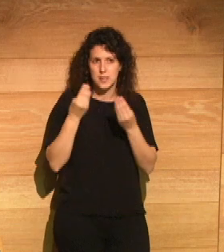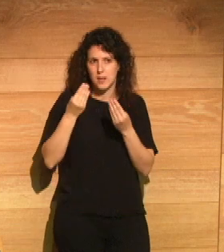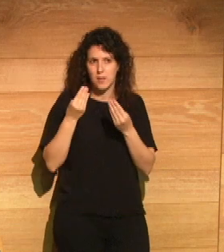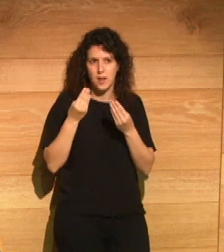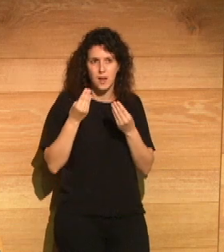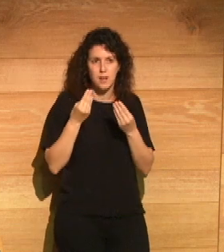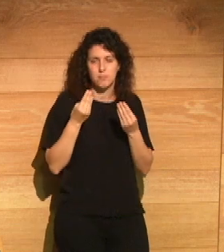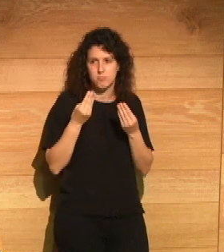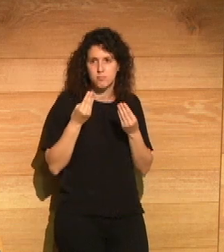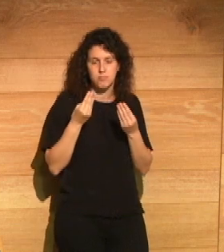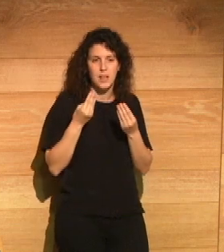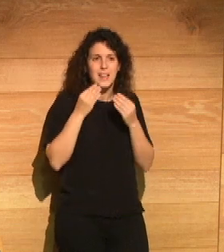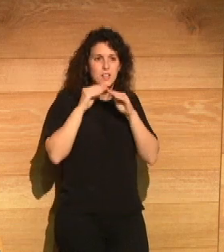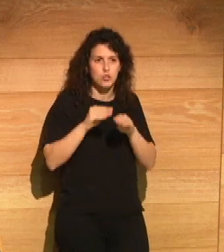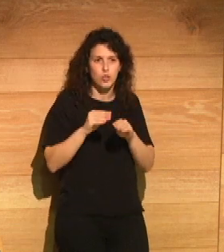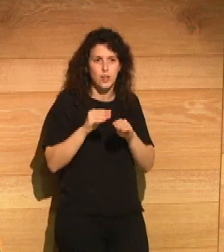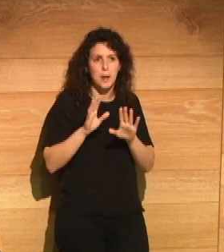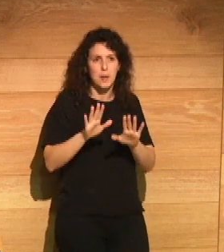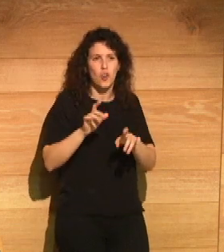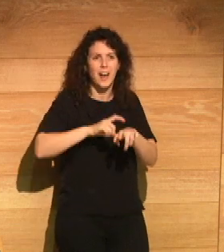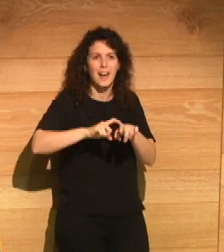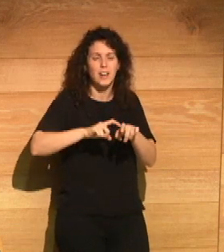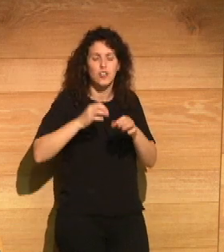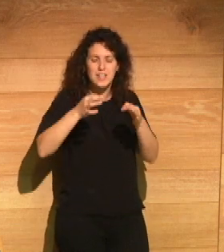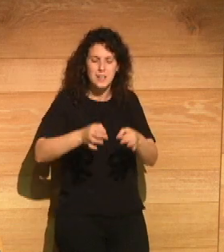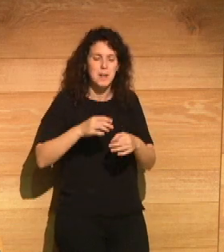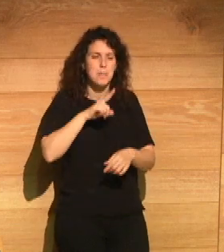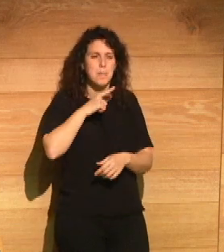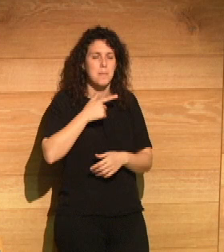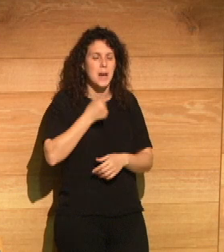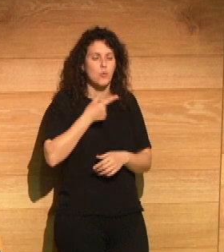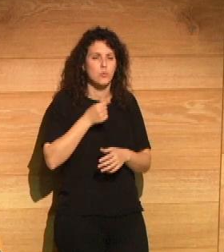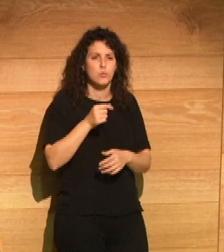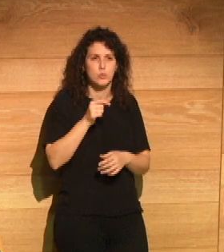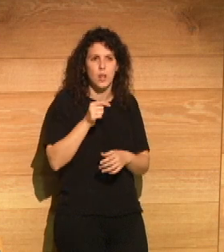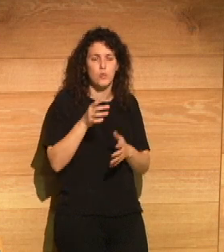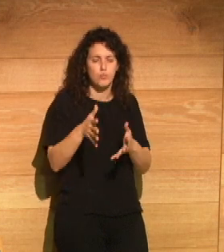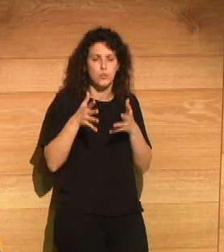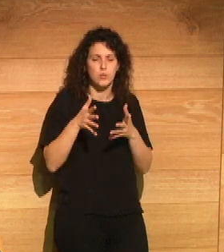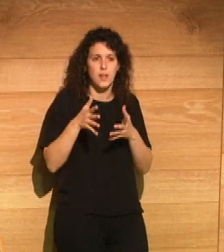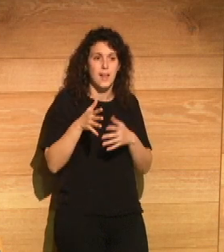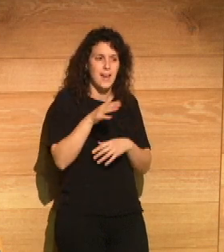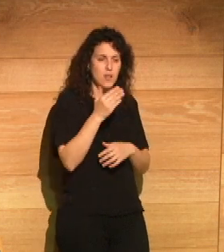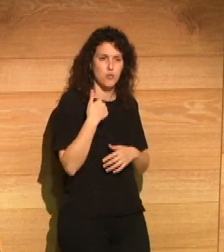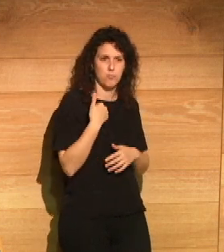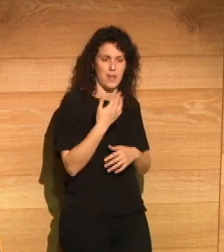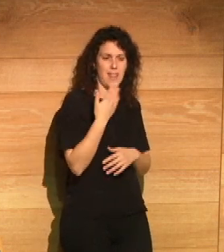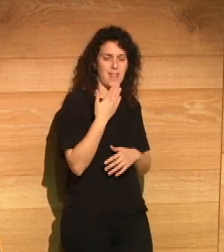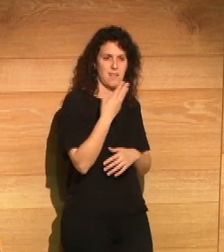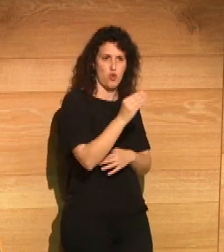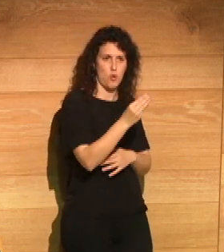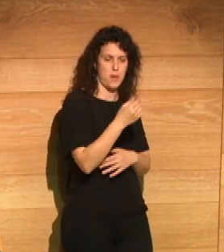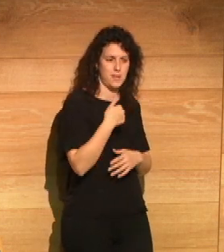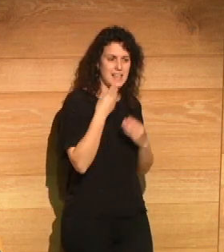historia gótica, que es un género que siempre me ha fascinado. De verdad, desde la adolescencia me encantaba estas